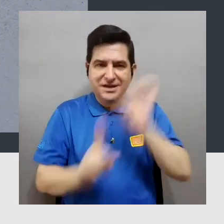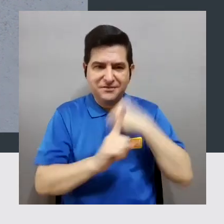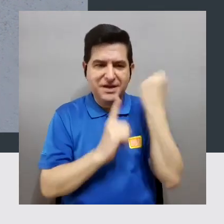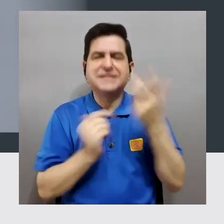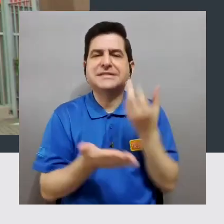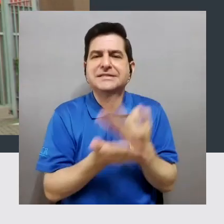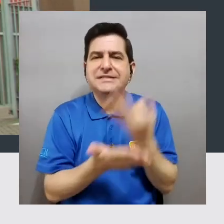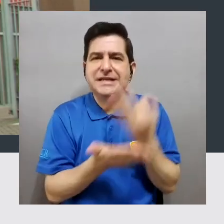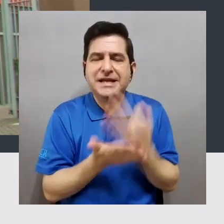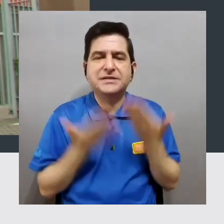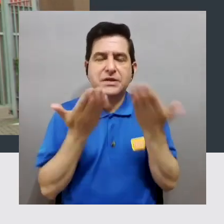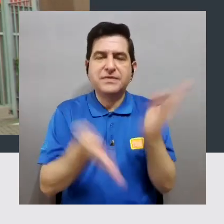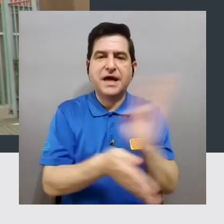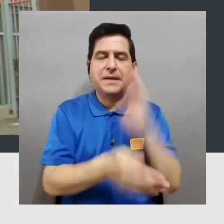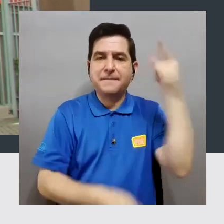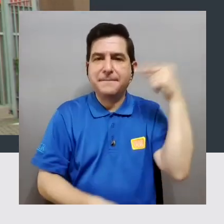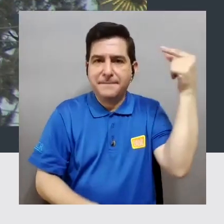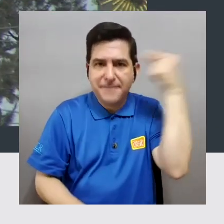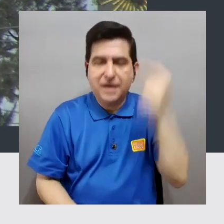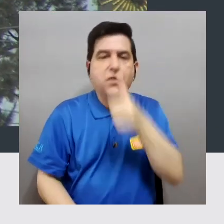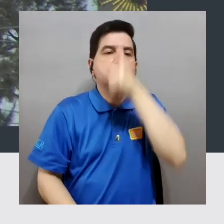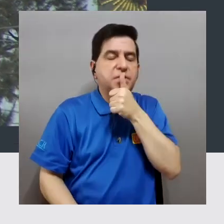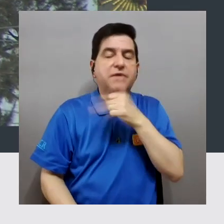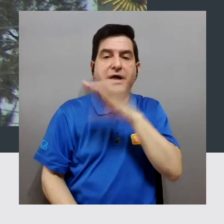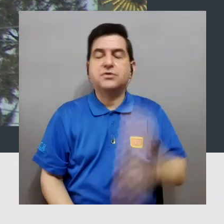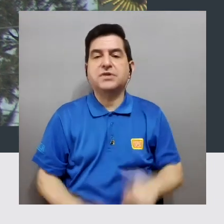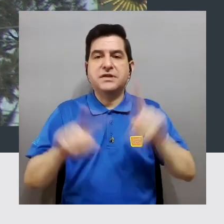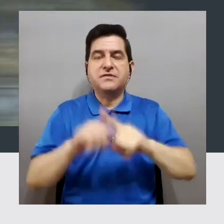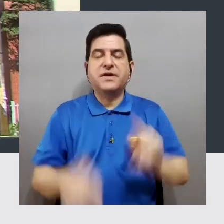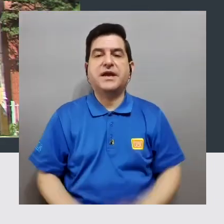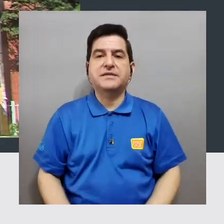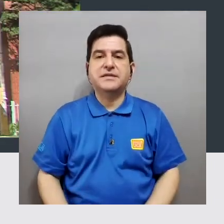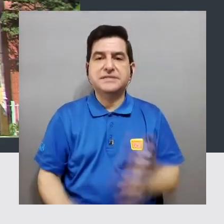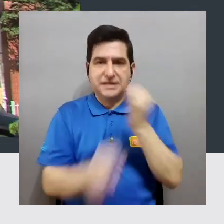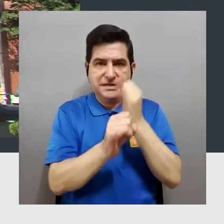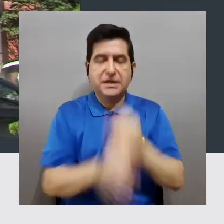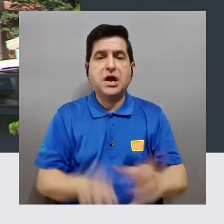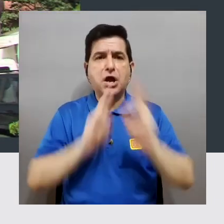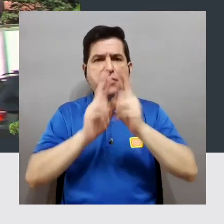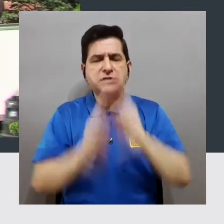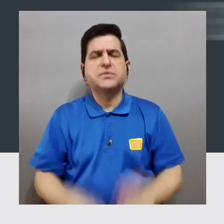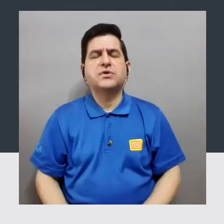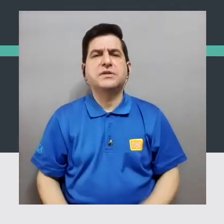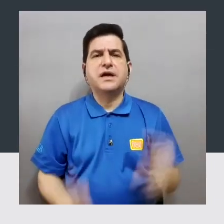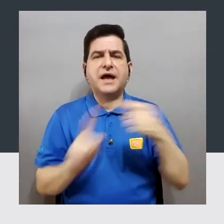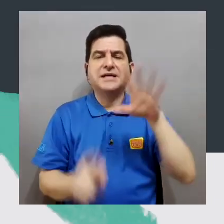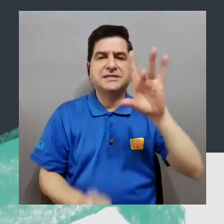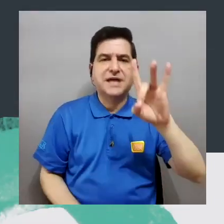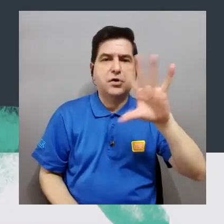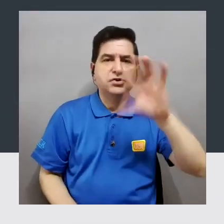las condiciones de financiamiento que ofrecen bancos estatales, privados y mutuales. En promedio, respondieron que prestan hasta